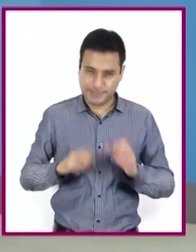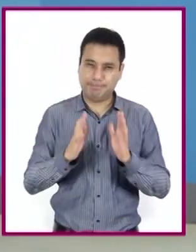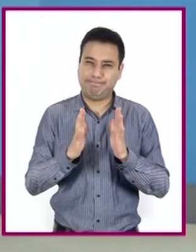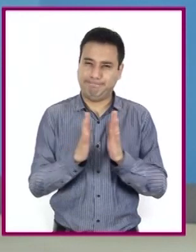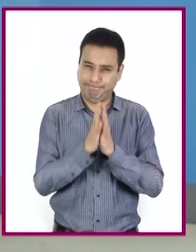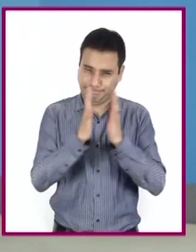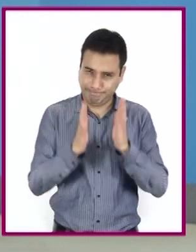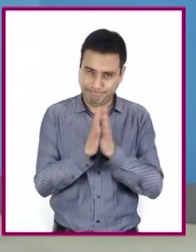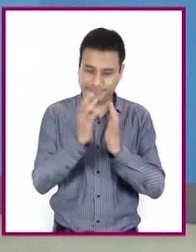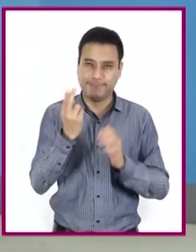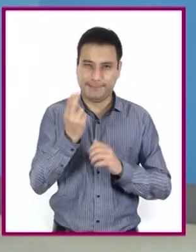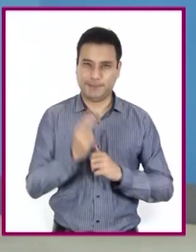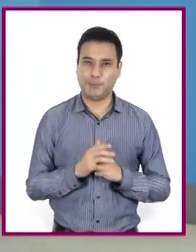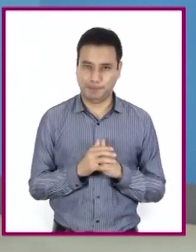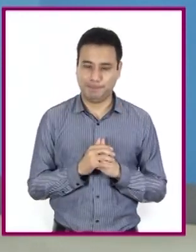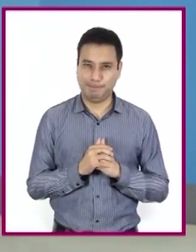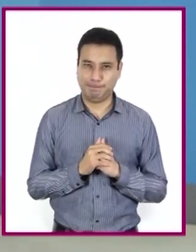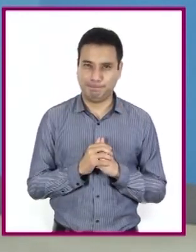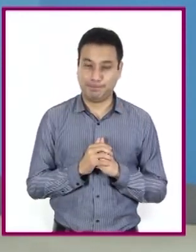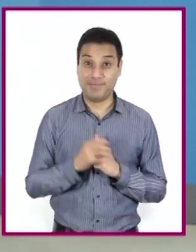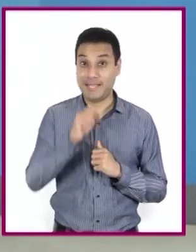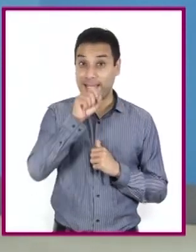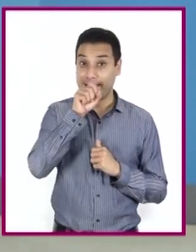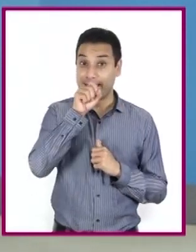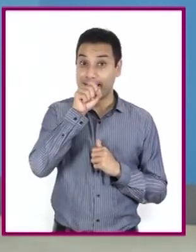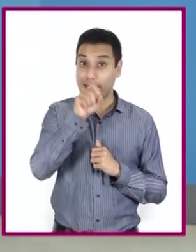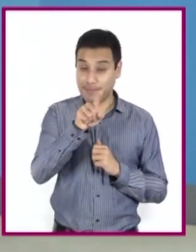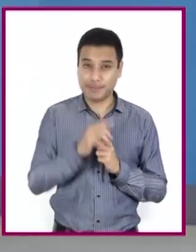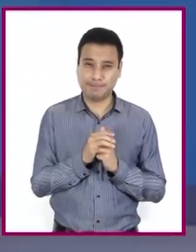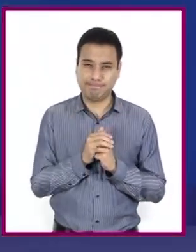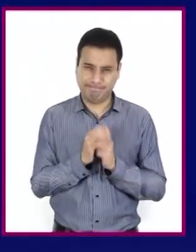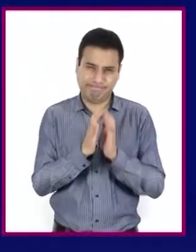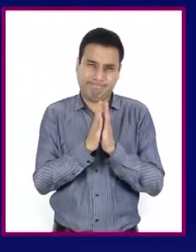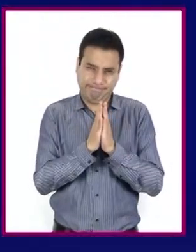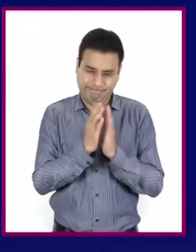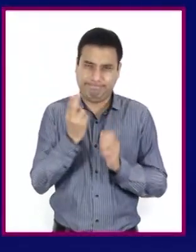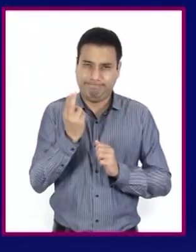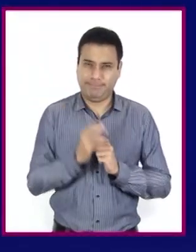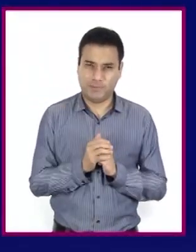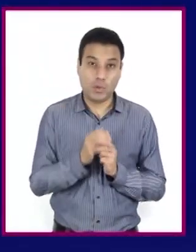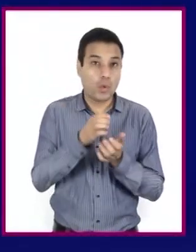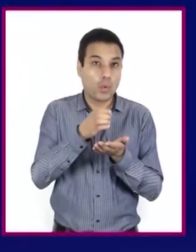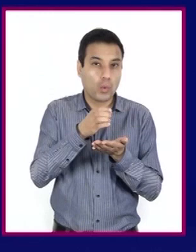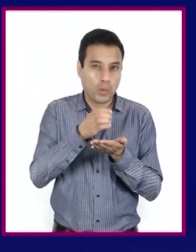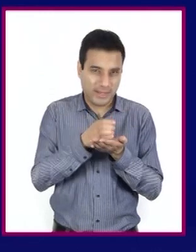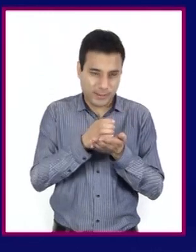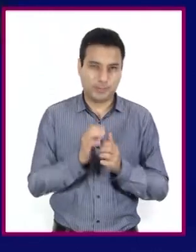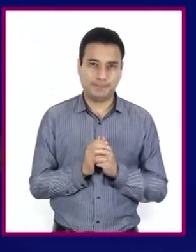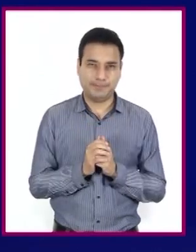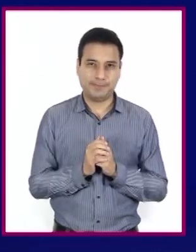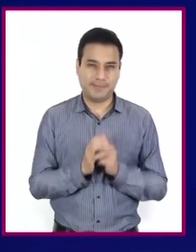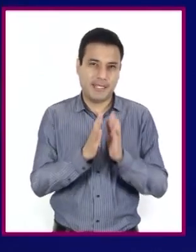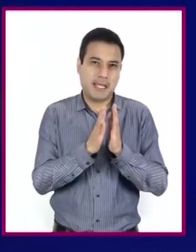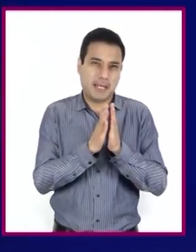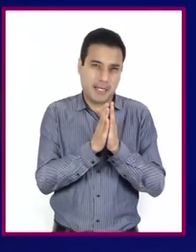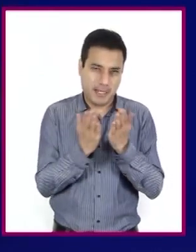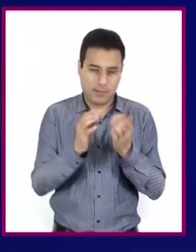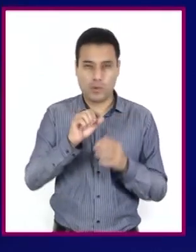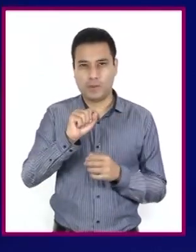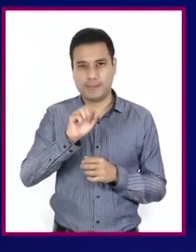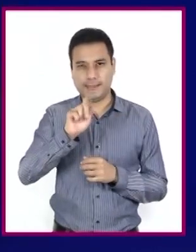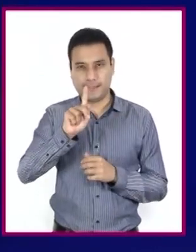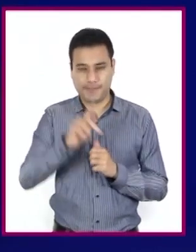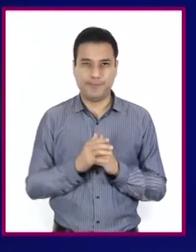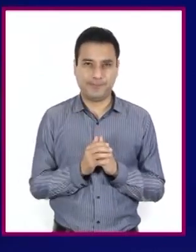lo largo de la sesión. También les invito a tener cerca su libro de texto, cuaderno u